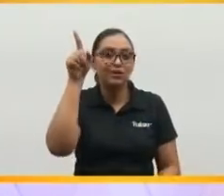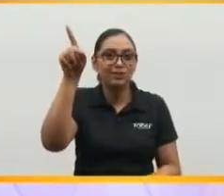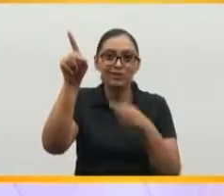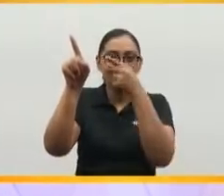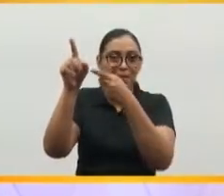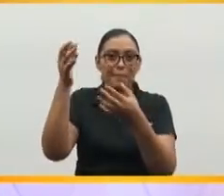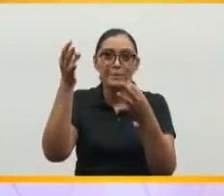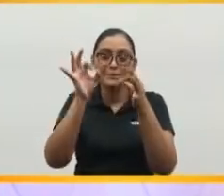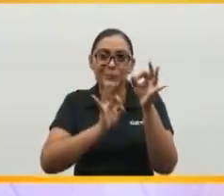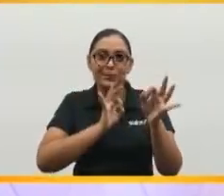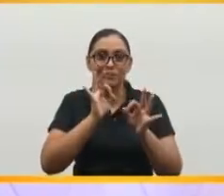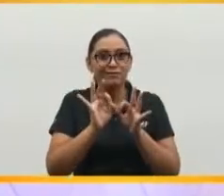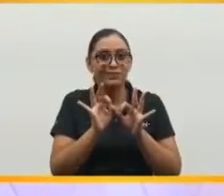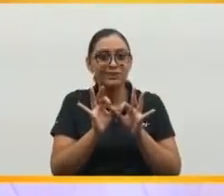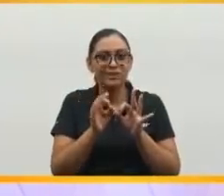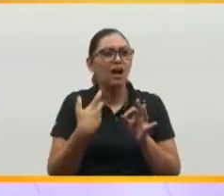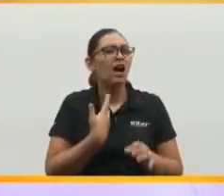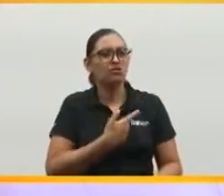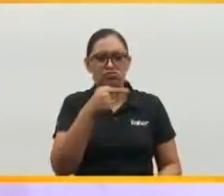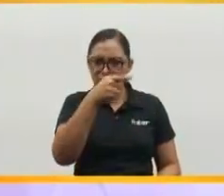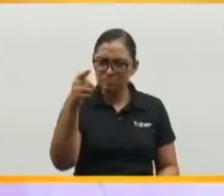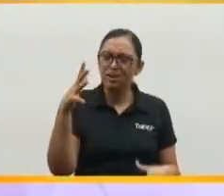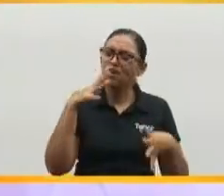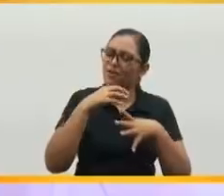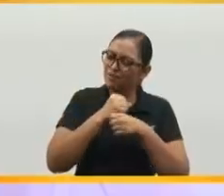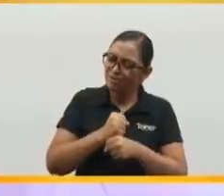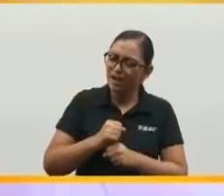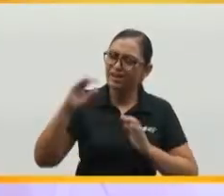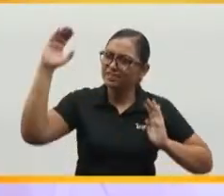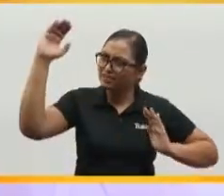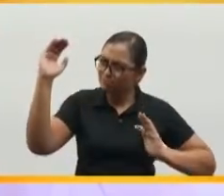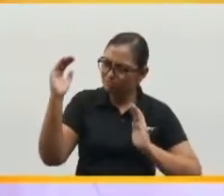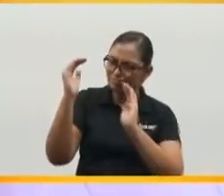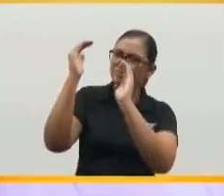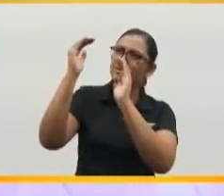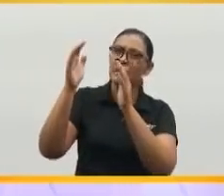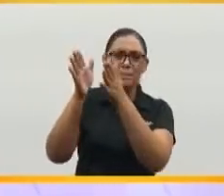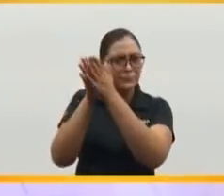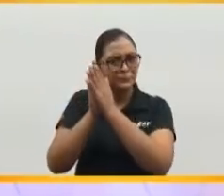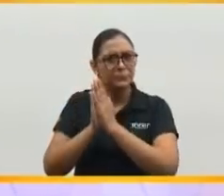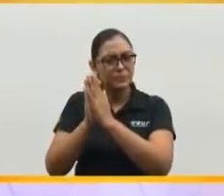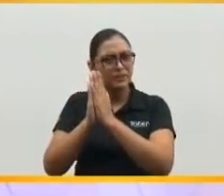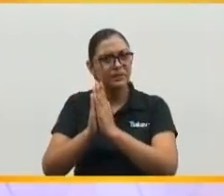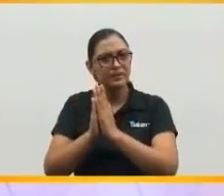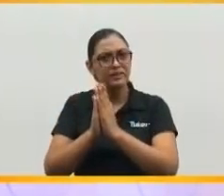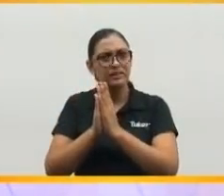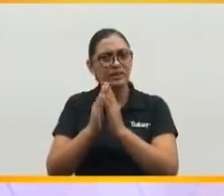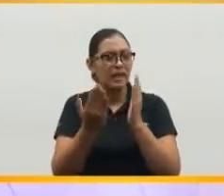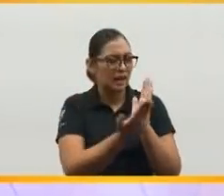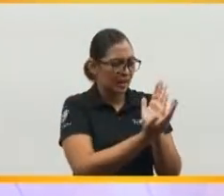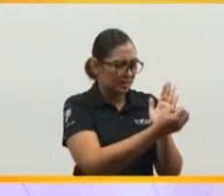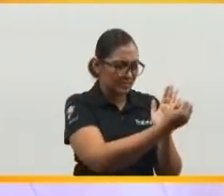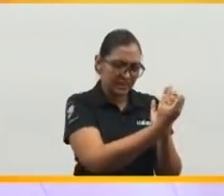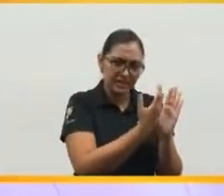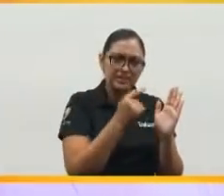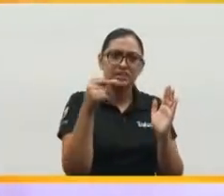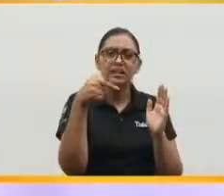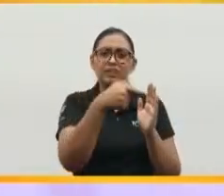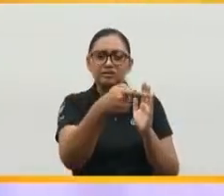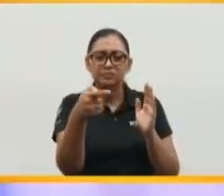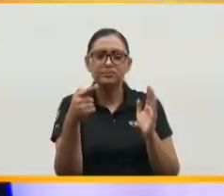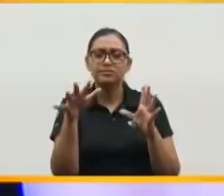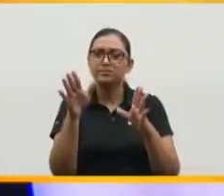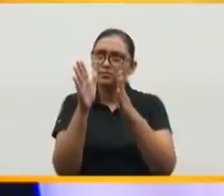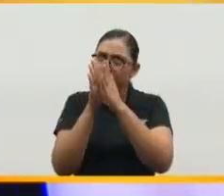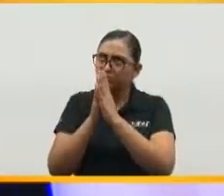acérquese con confianza. Usted va y pídale. La palabra del Señor nos insta y nos dice que aquel que pide, pues